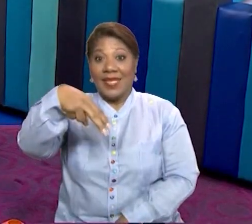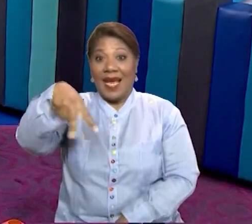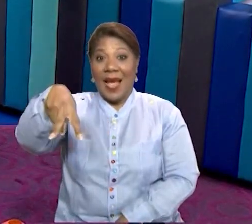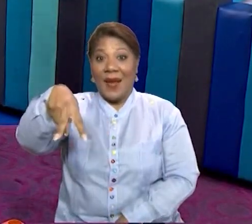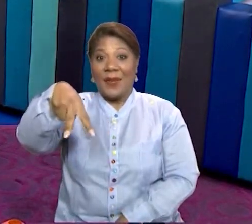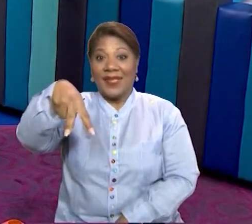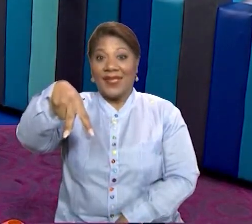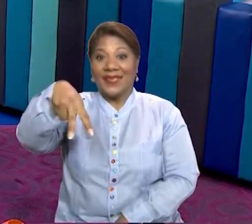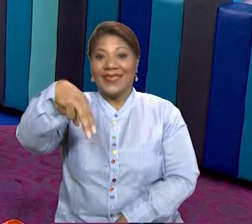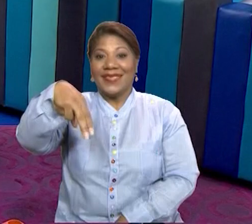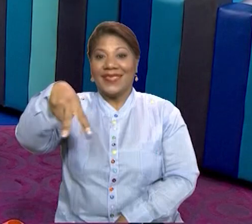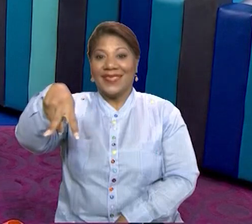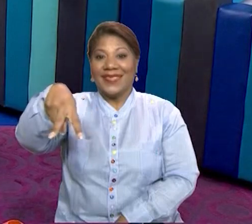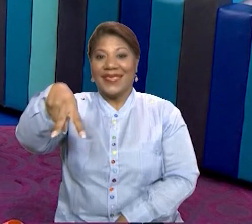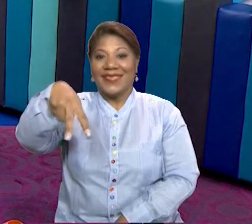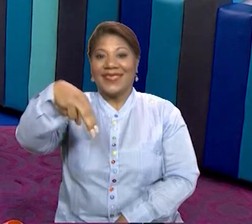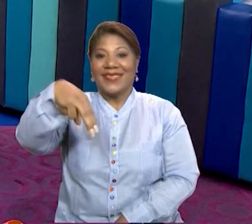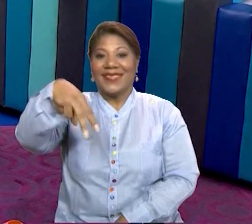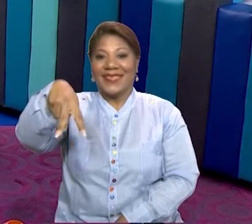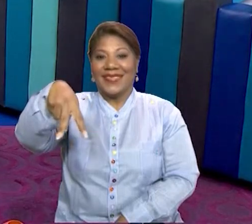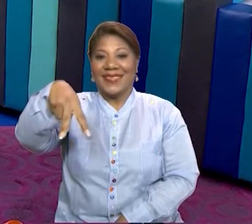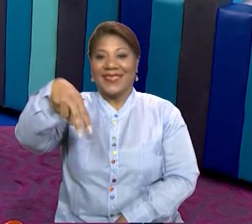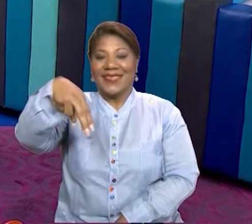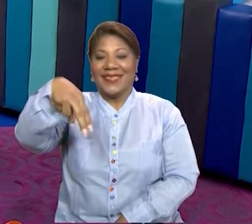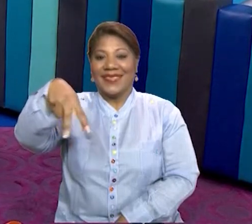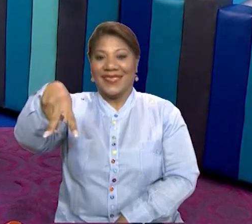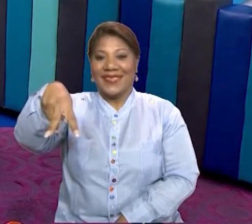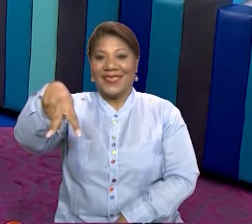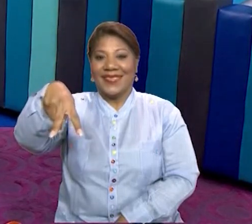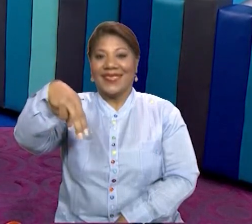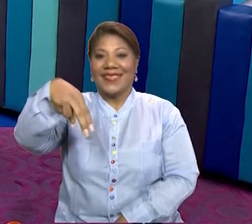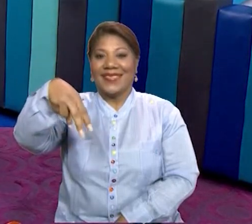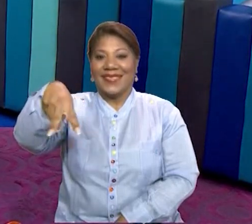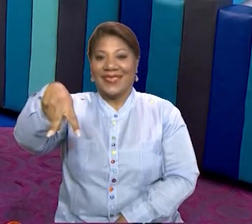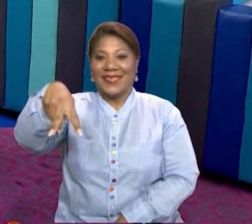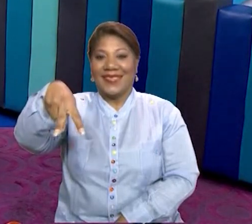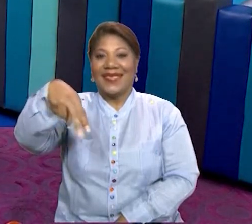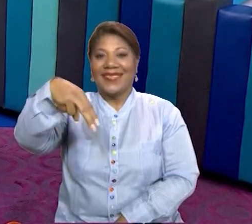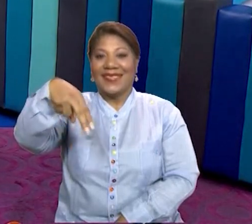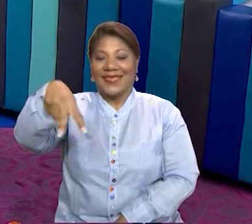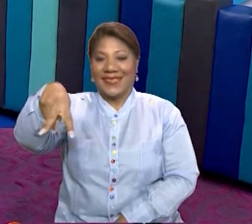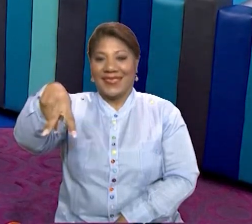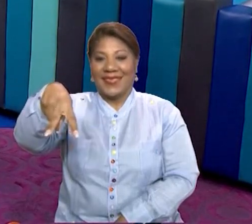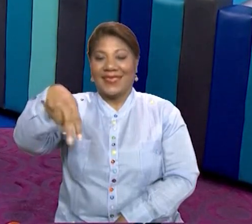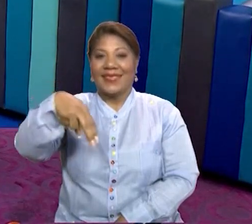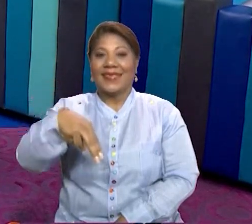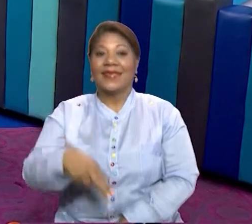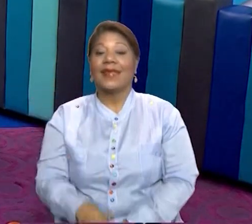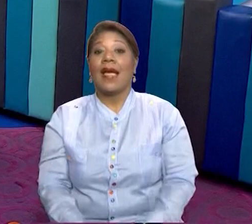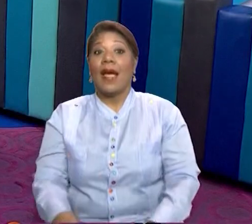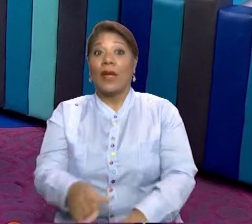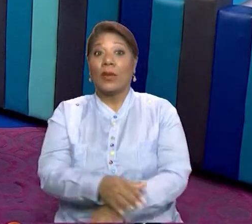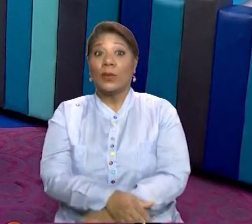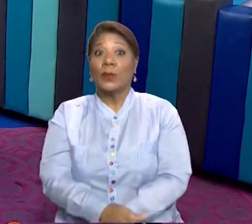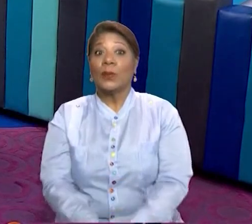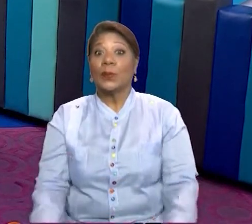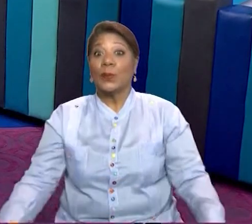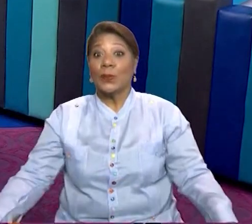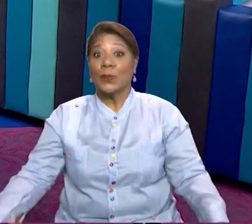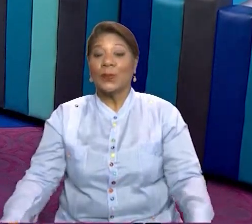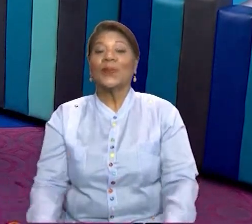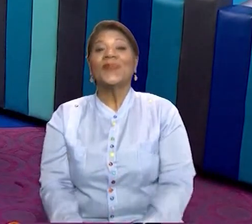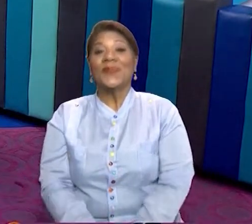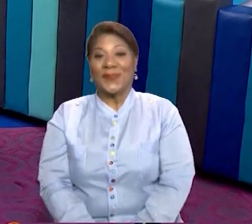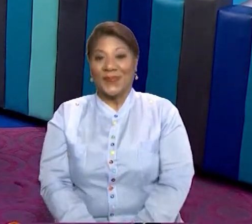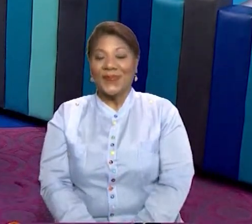1, 2, 3, 4, 5, 6. Manos en cruz. 1,